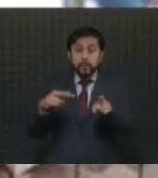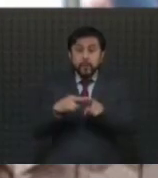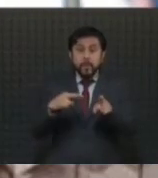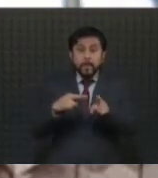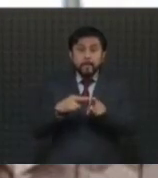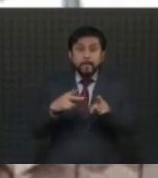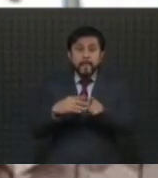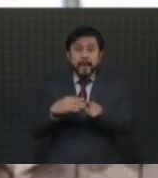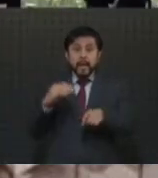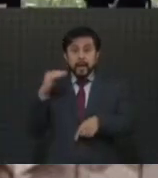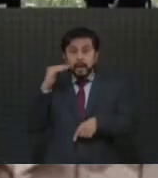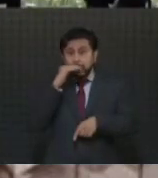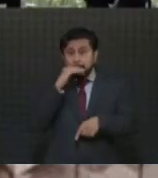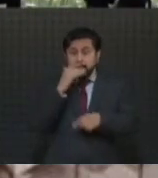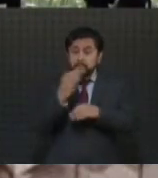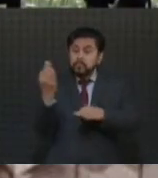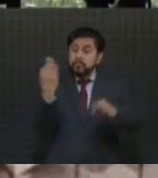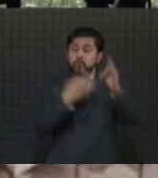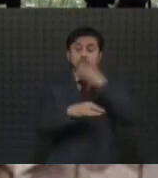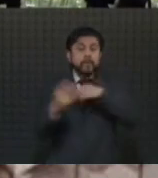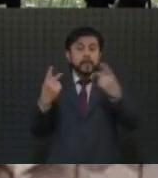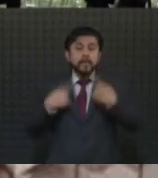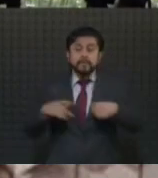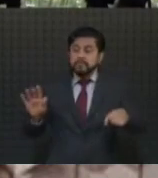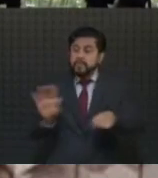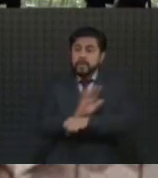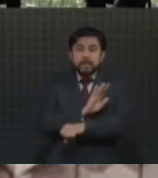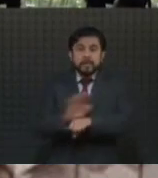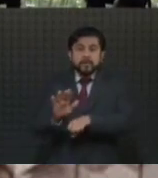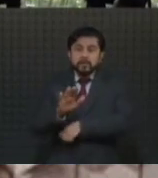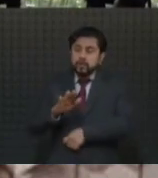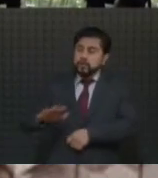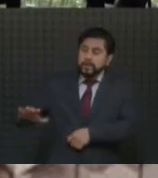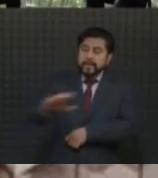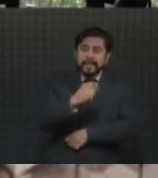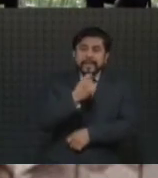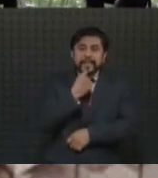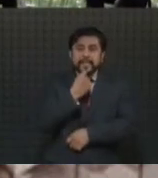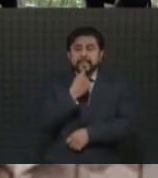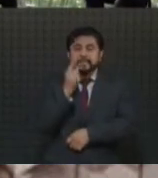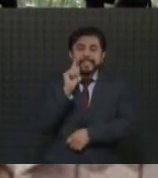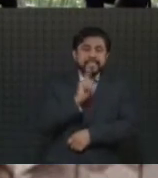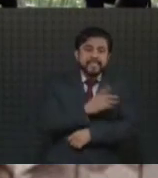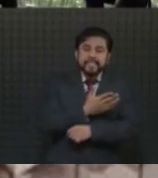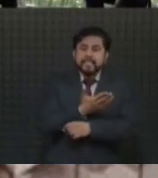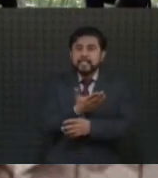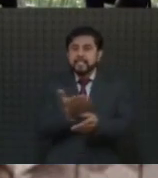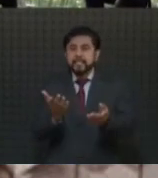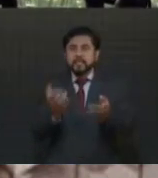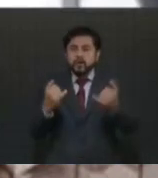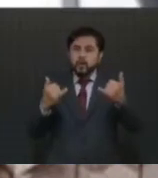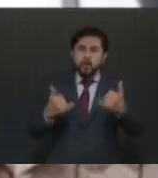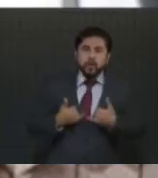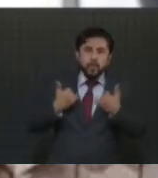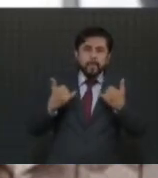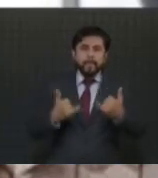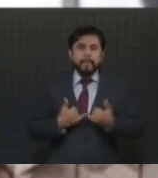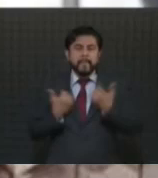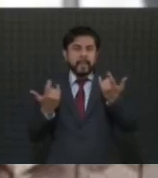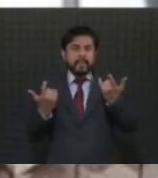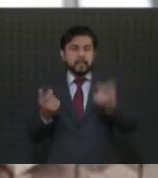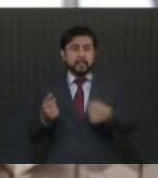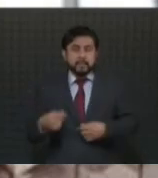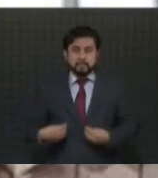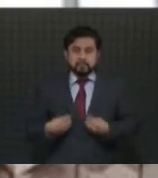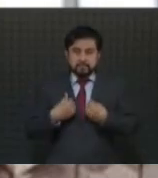la gente, por la gente y para beneficio de los niños, niñas, jóvenes de la